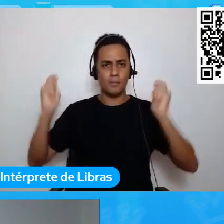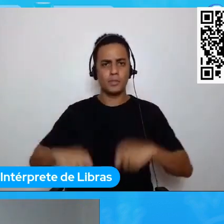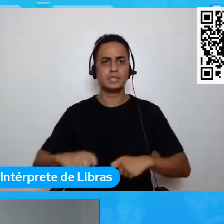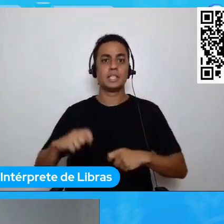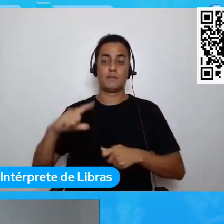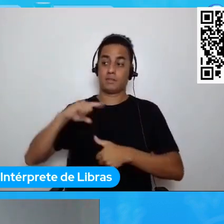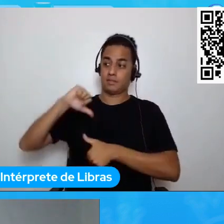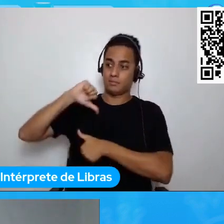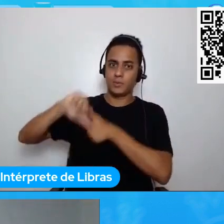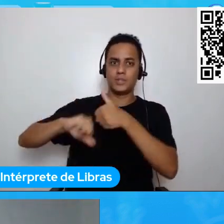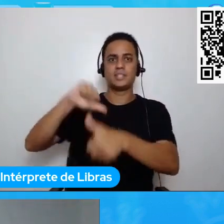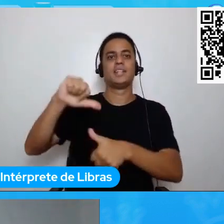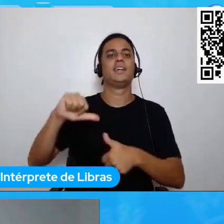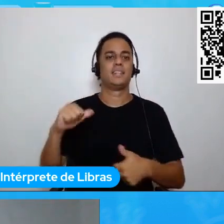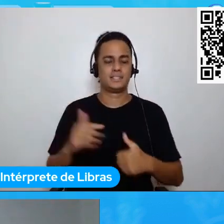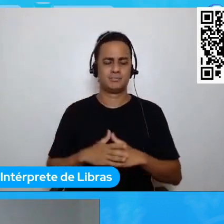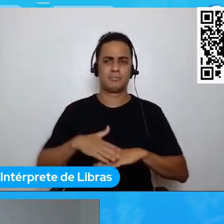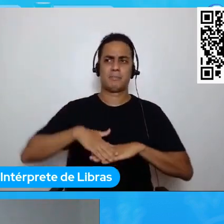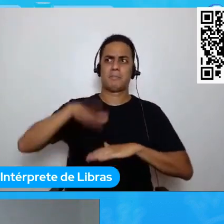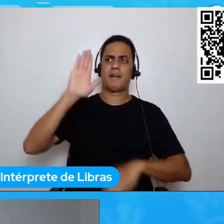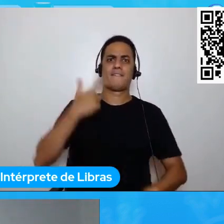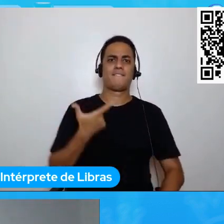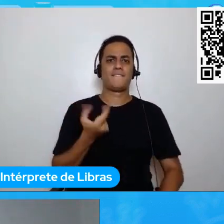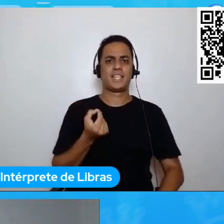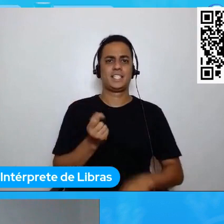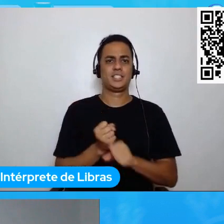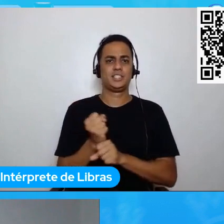transformación digital con más de 20 años de experiencia